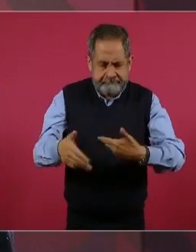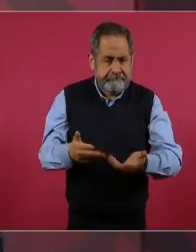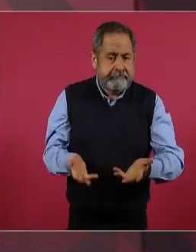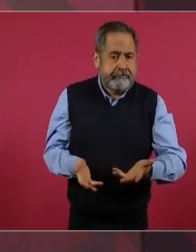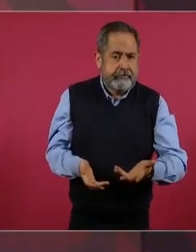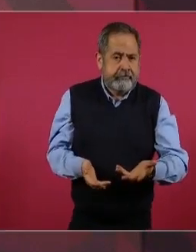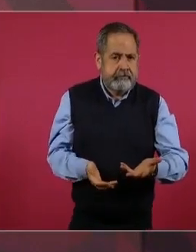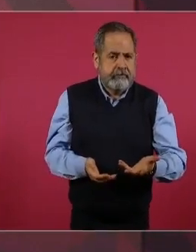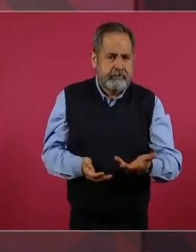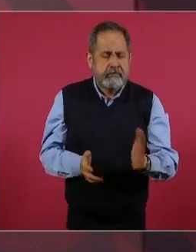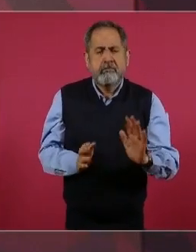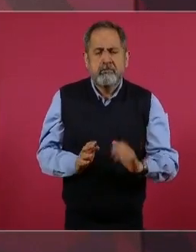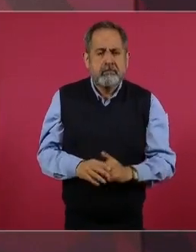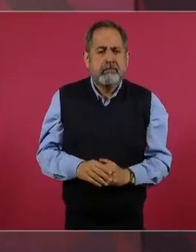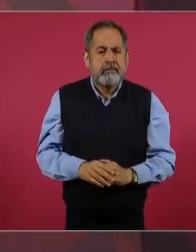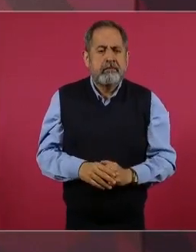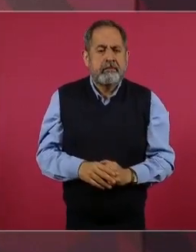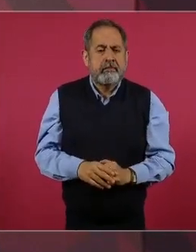Entonces,